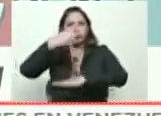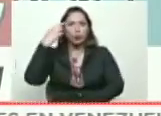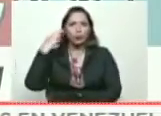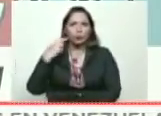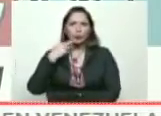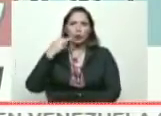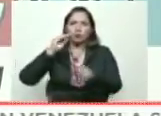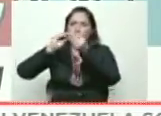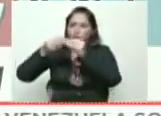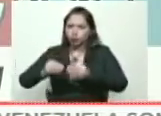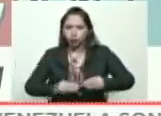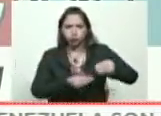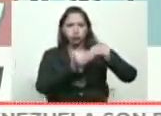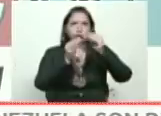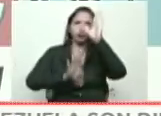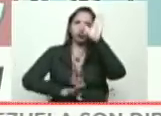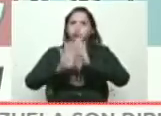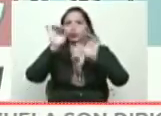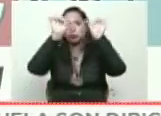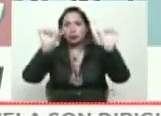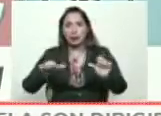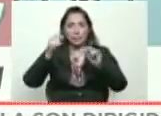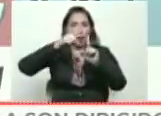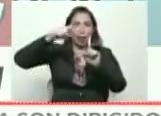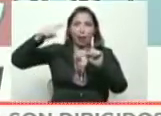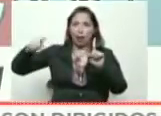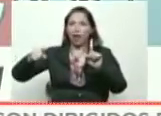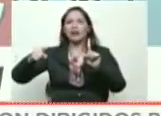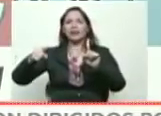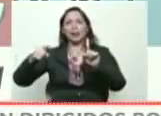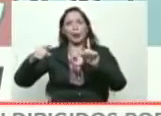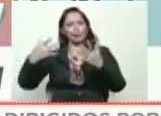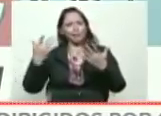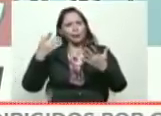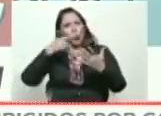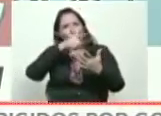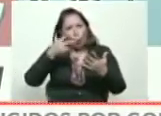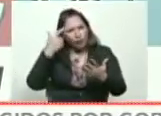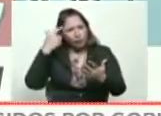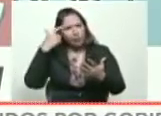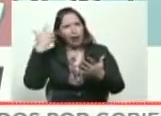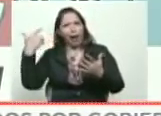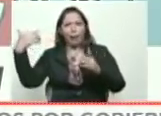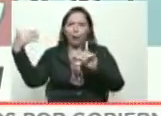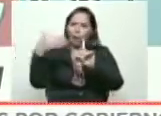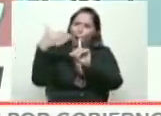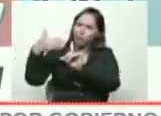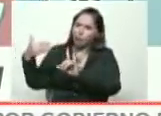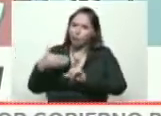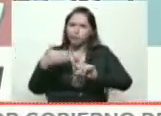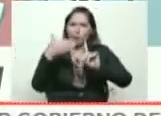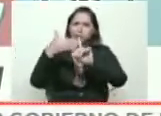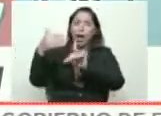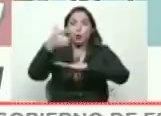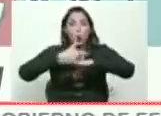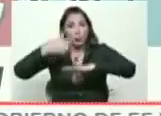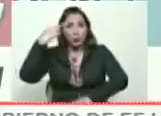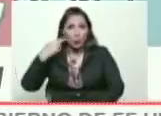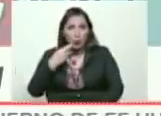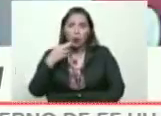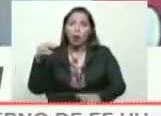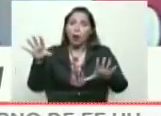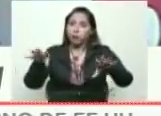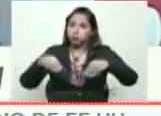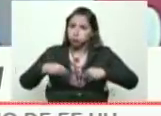la recuperación del sistema eléctrico producto de los ataques de los cuales fue víctima. Y cuente el gobierno bolivariano con su partido, con el